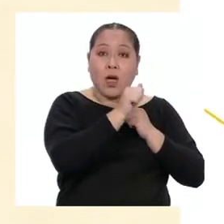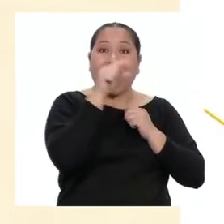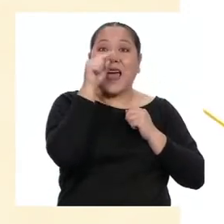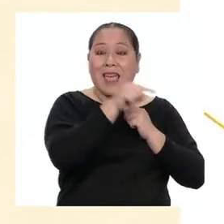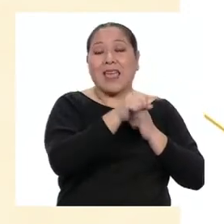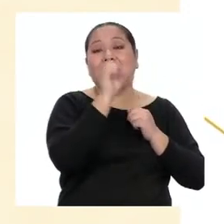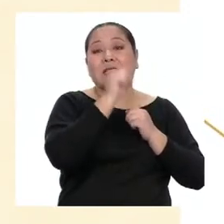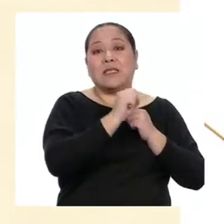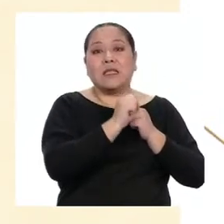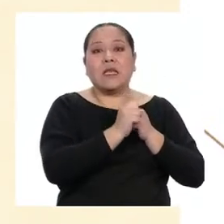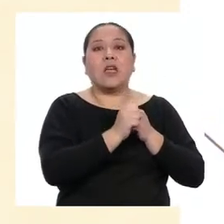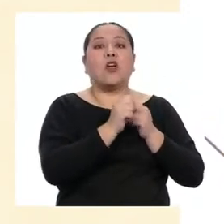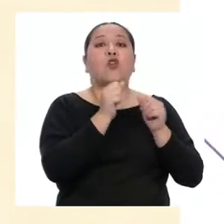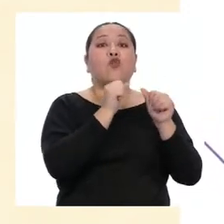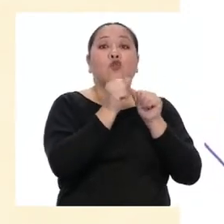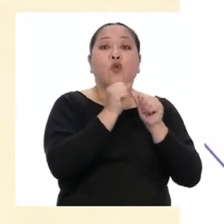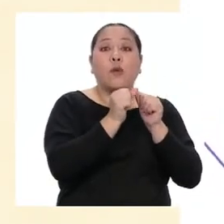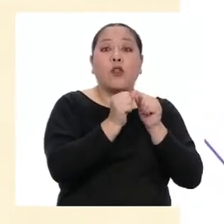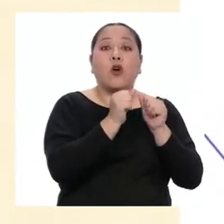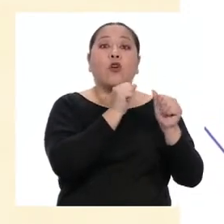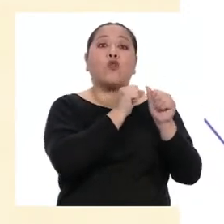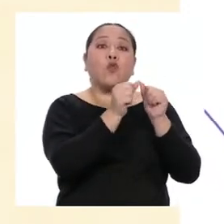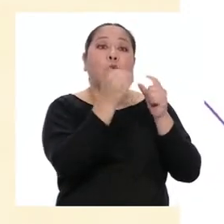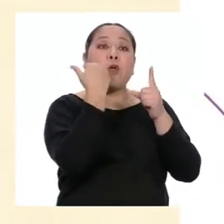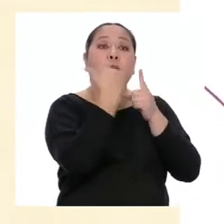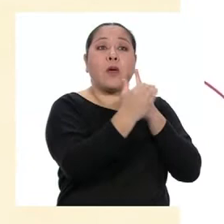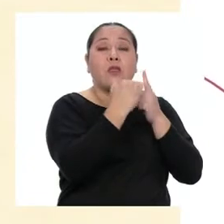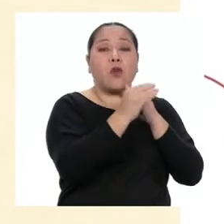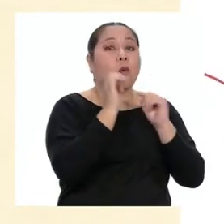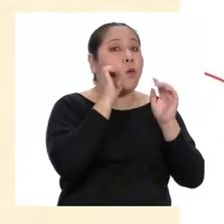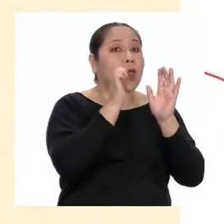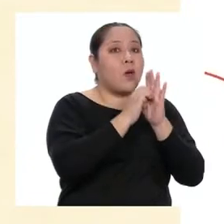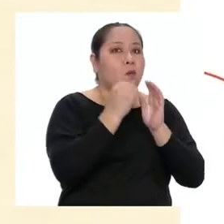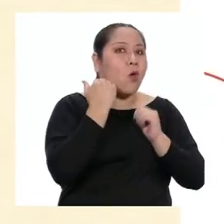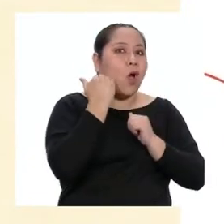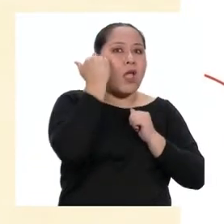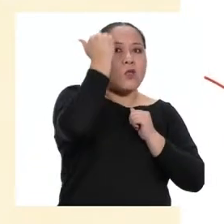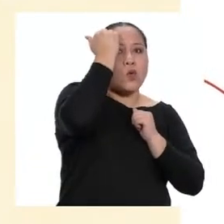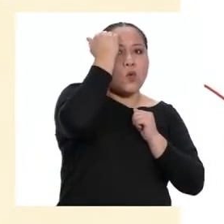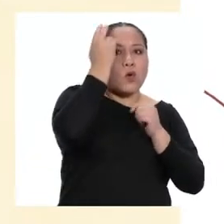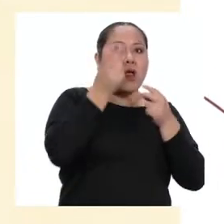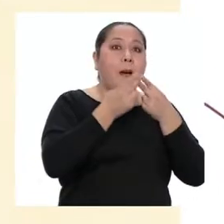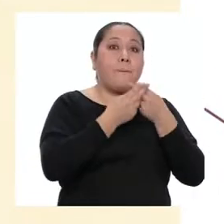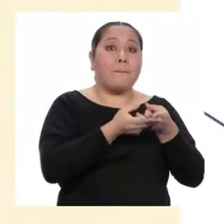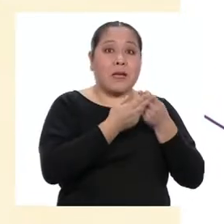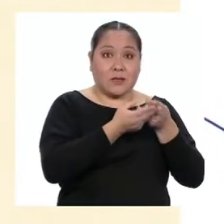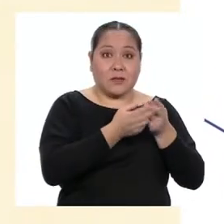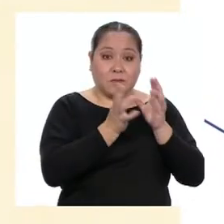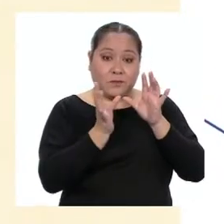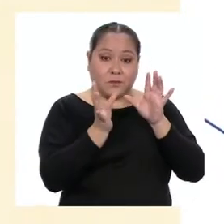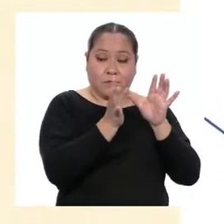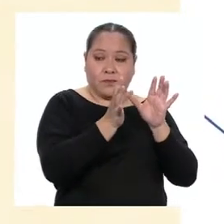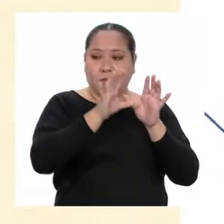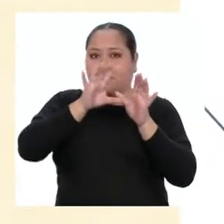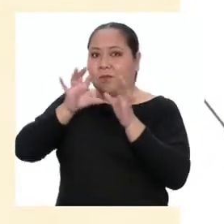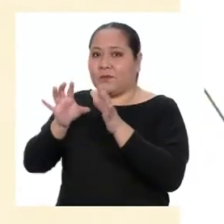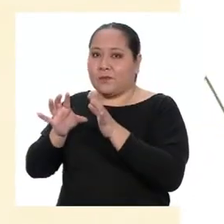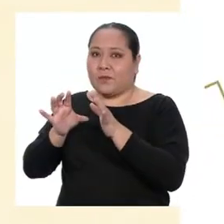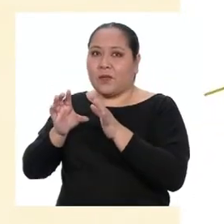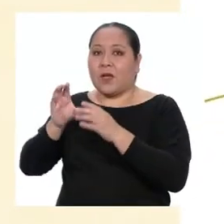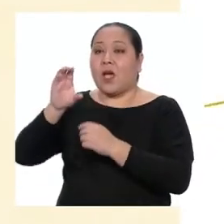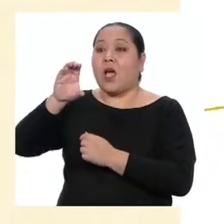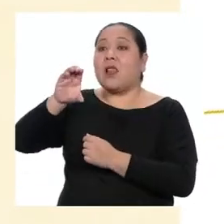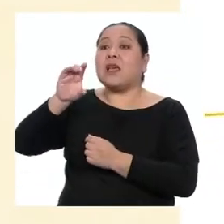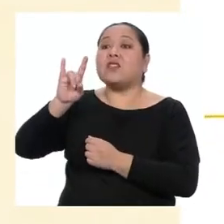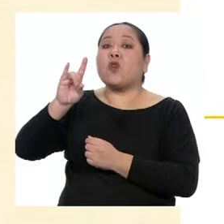comprendidos entre dos números, por ejemplo, altura, peso. Por otro lado, las